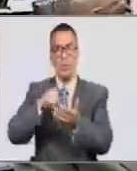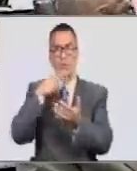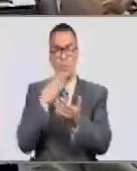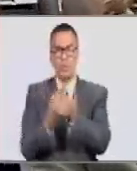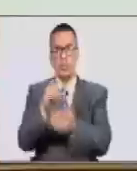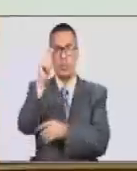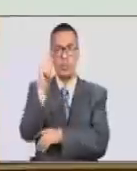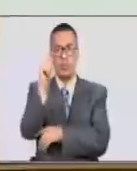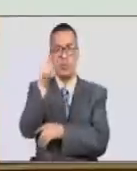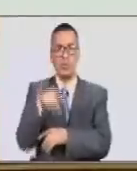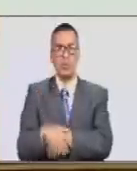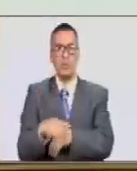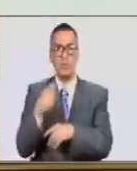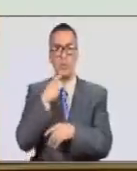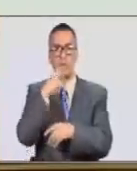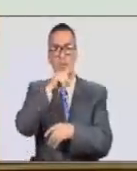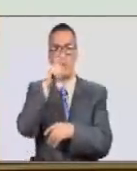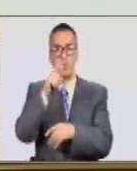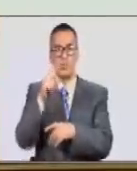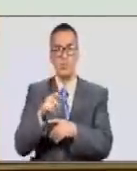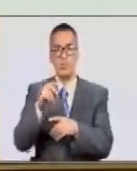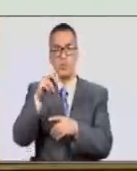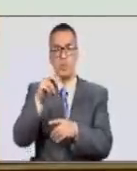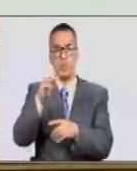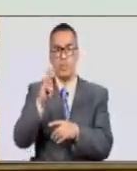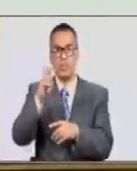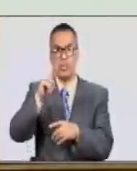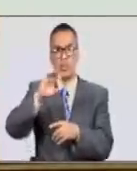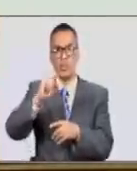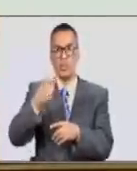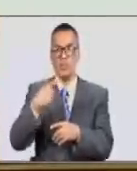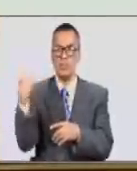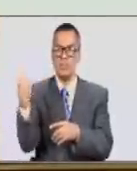Gracias, diputado. Consultor jurídico, doctor Larry Davoe, aquí.